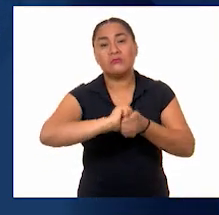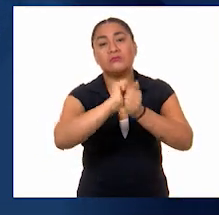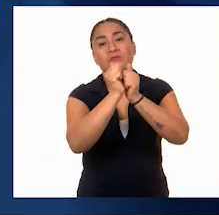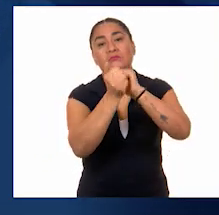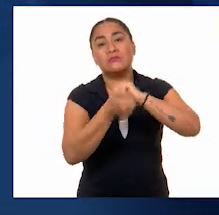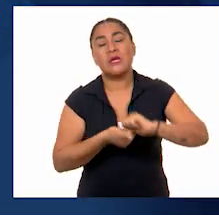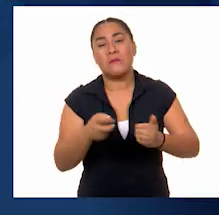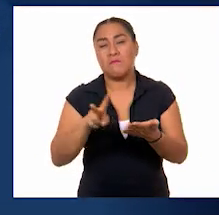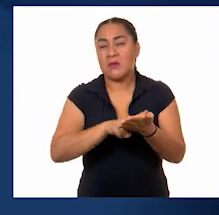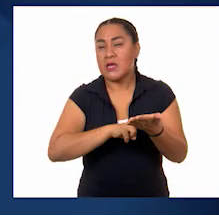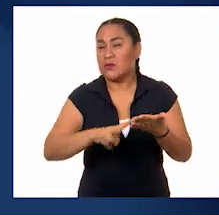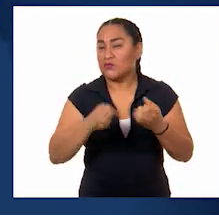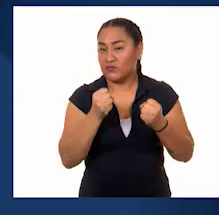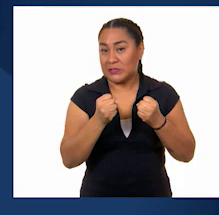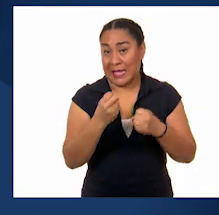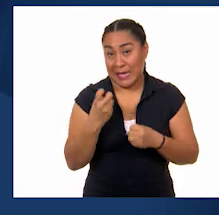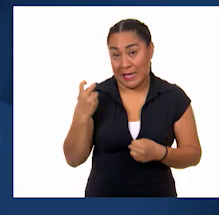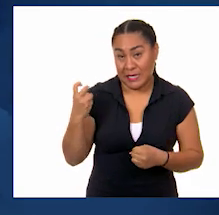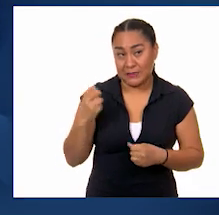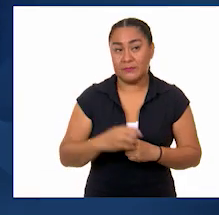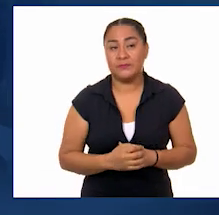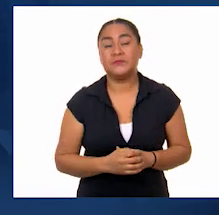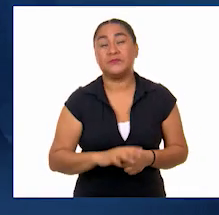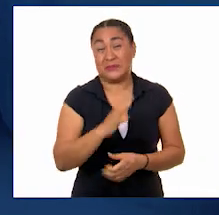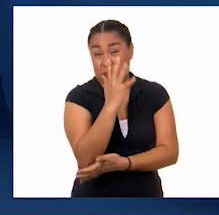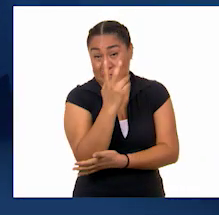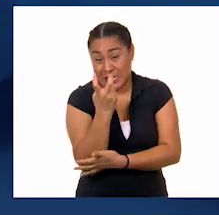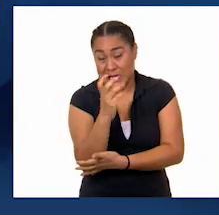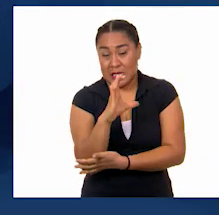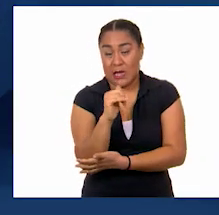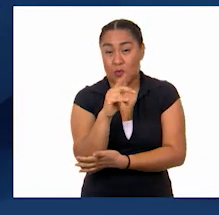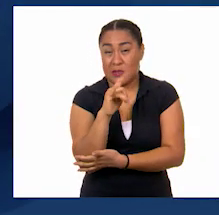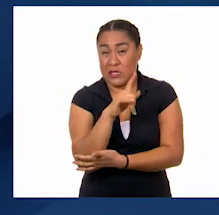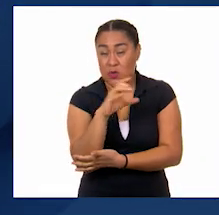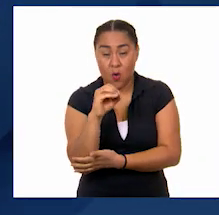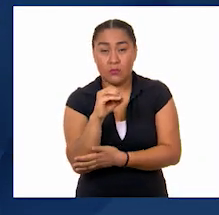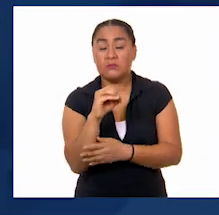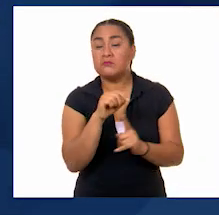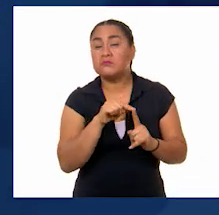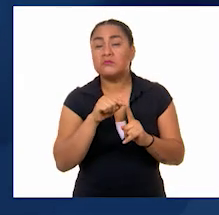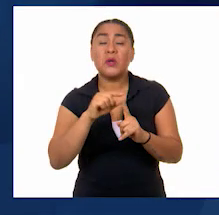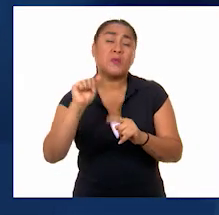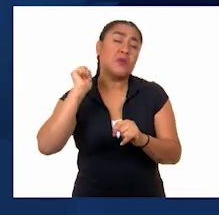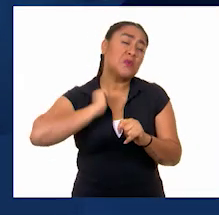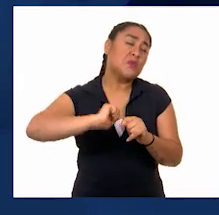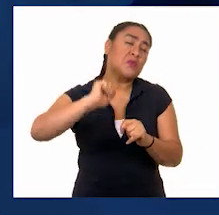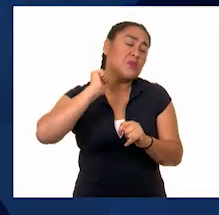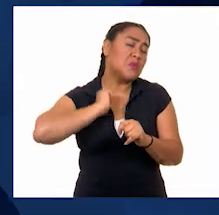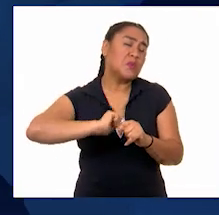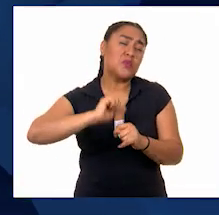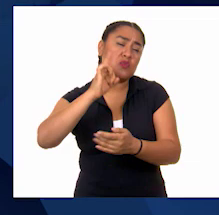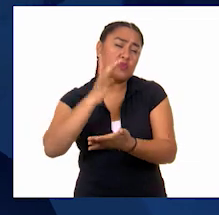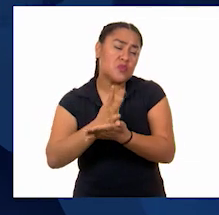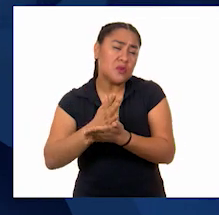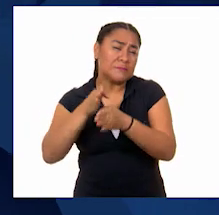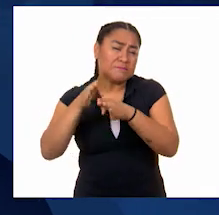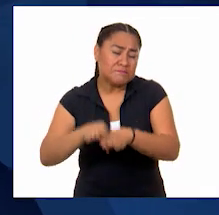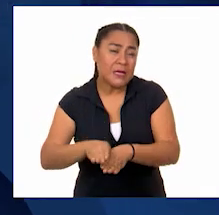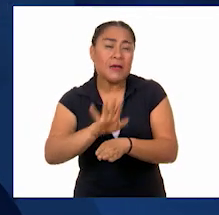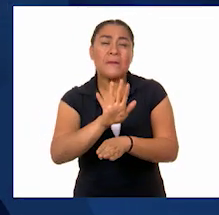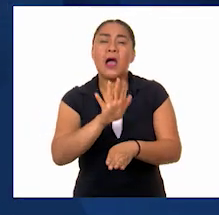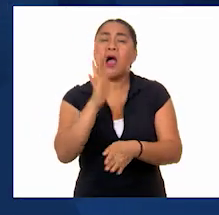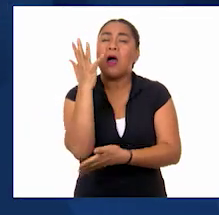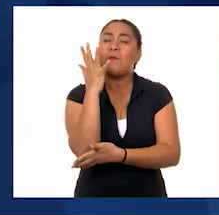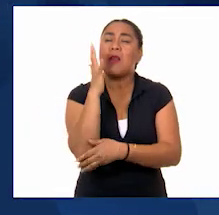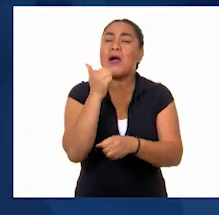de este color verde fuerte. Árboles como el caudillo solo se habían encontrado en fósiles. era como los árboles abuelitos,